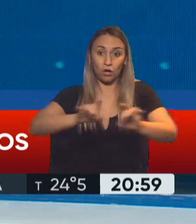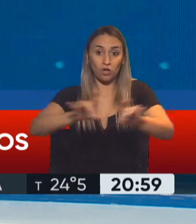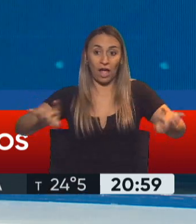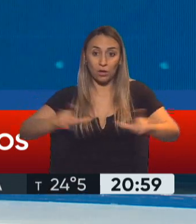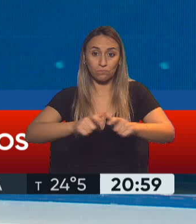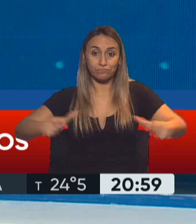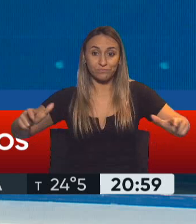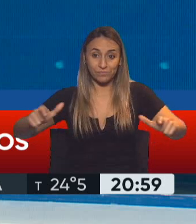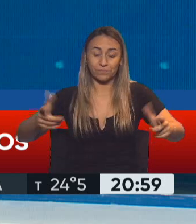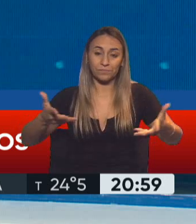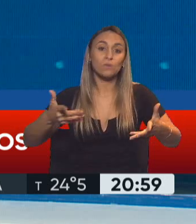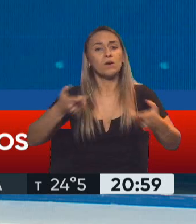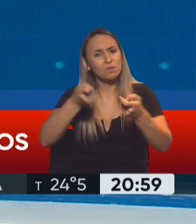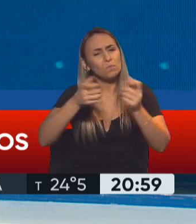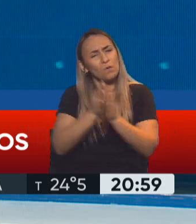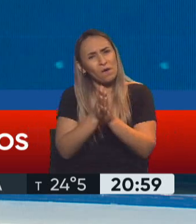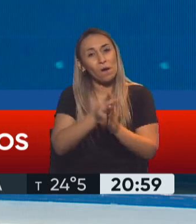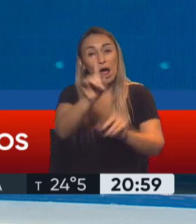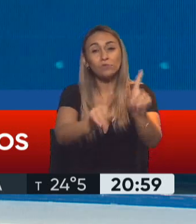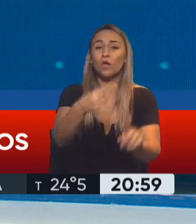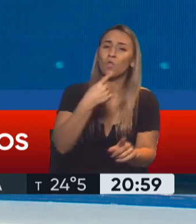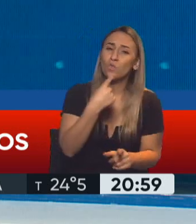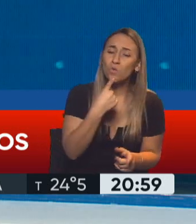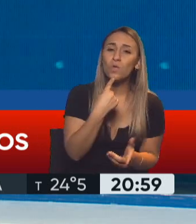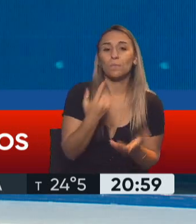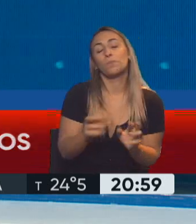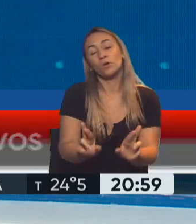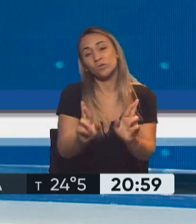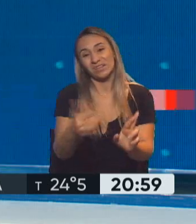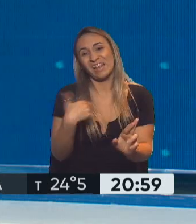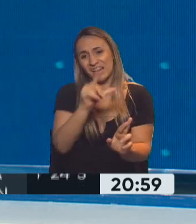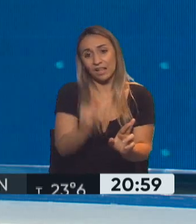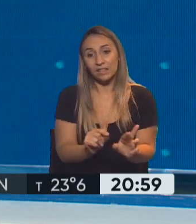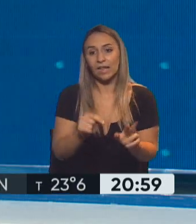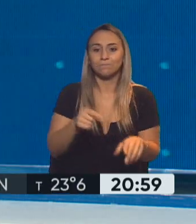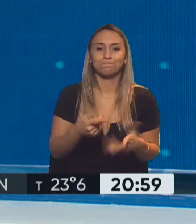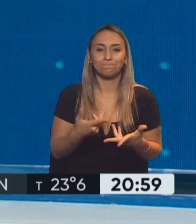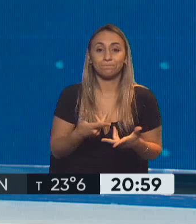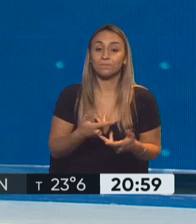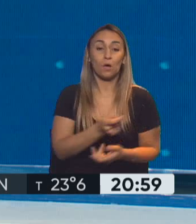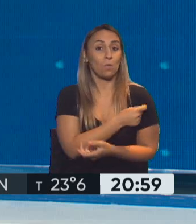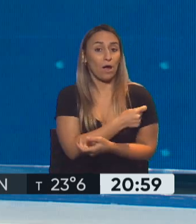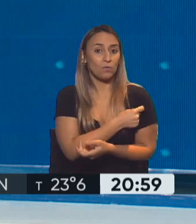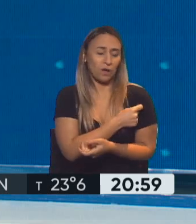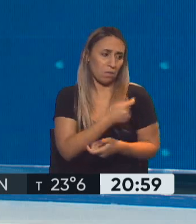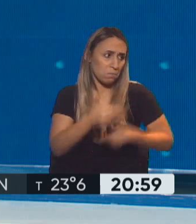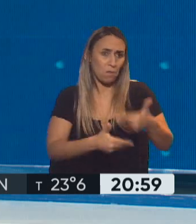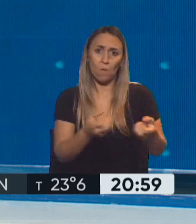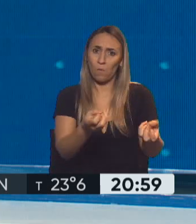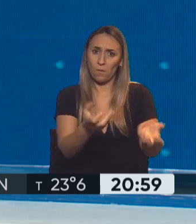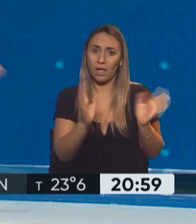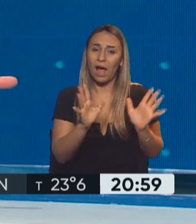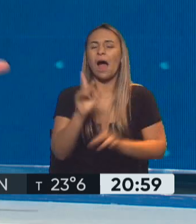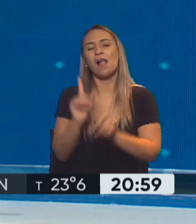incentivando aquel o aquella que todavía pueda tener alguna duda afortunadamente en argentina lo voy a volver a decir funcionó y bastante bien la cuestión de la vacunación